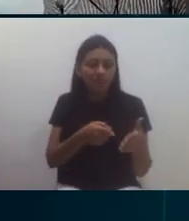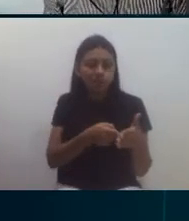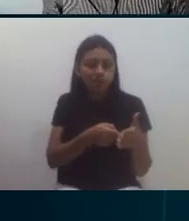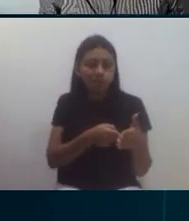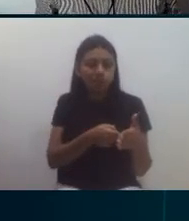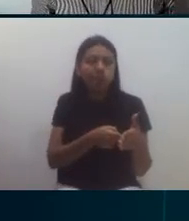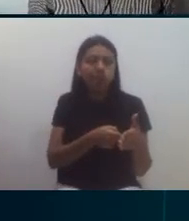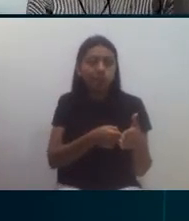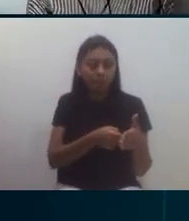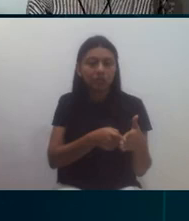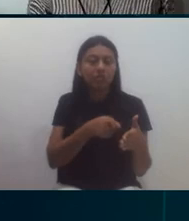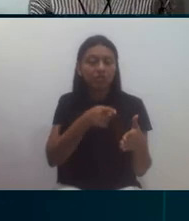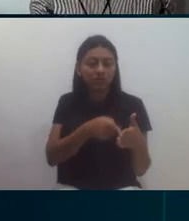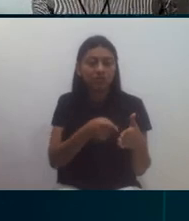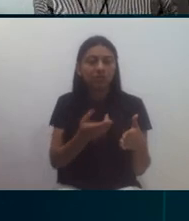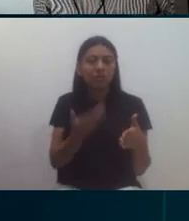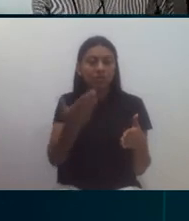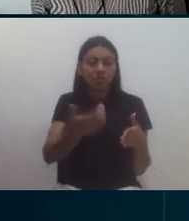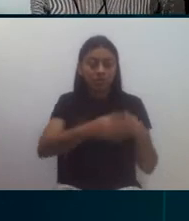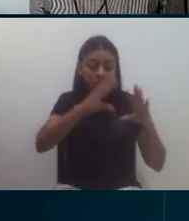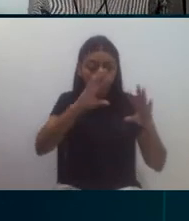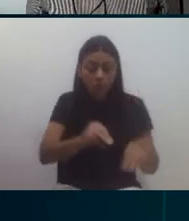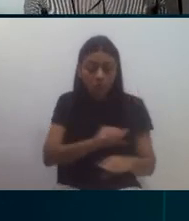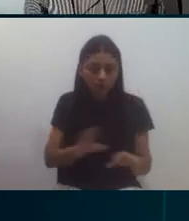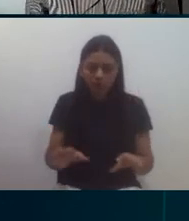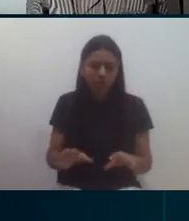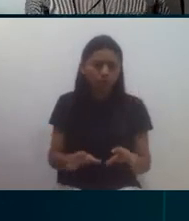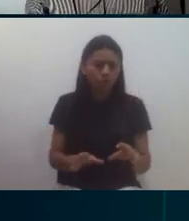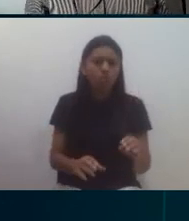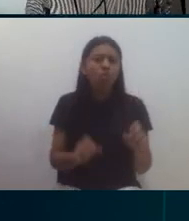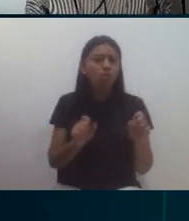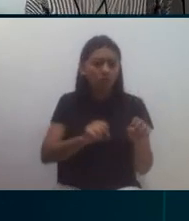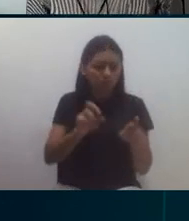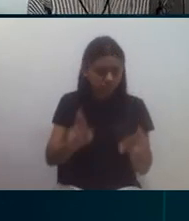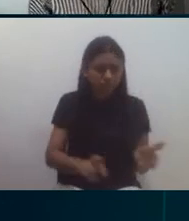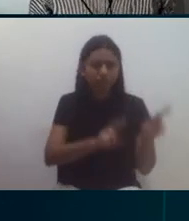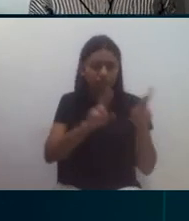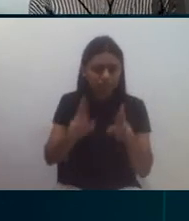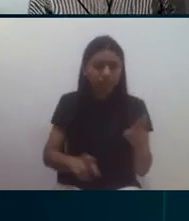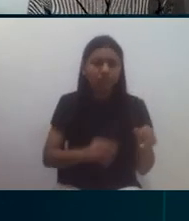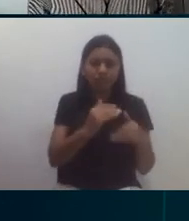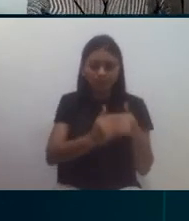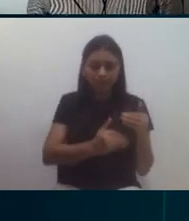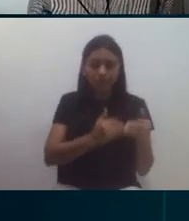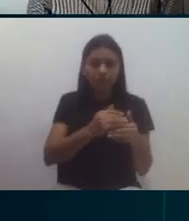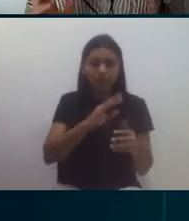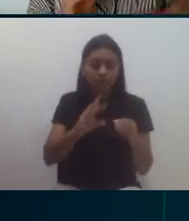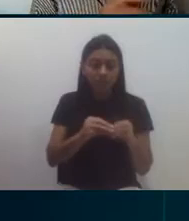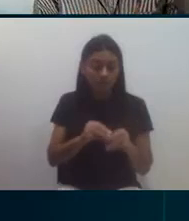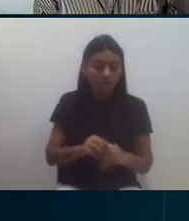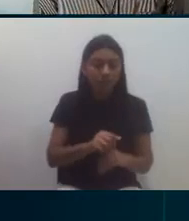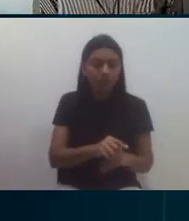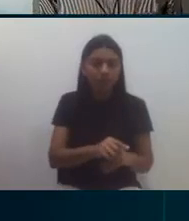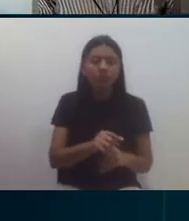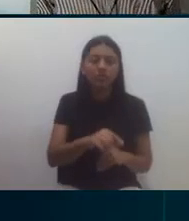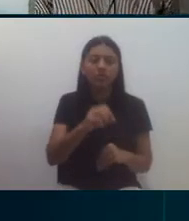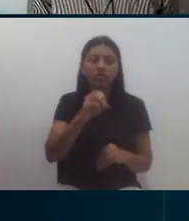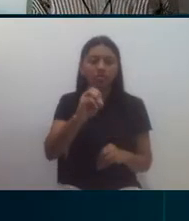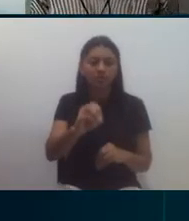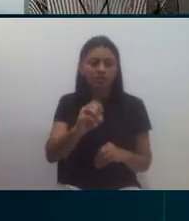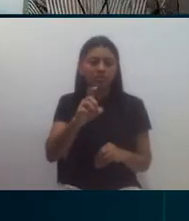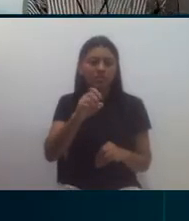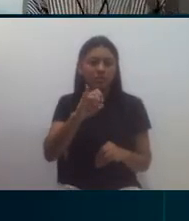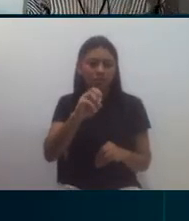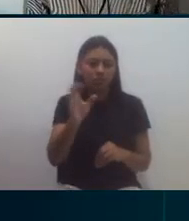de óxidos de carbono y óxidos de azufre, también emite menos material particulado con respecto a los